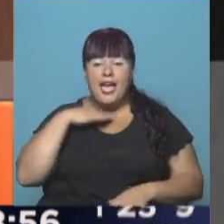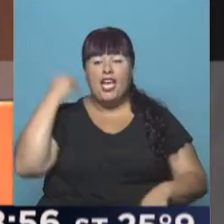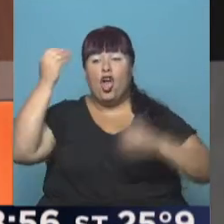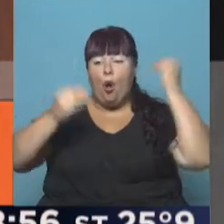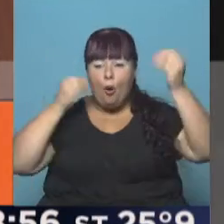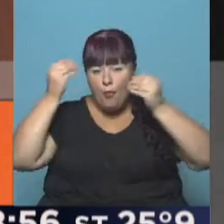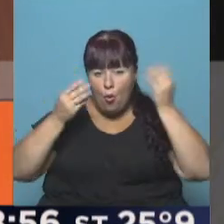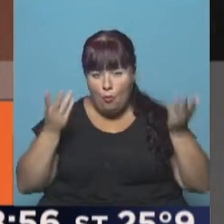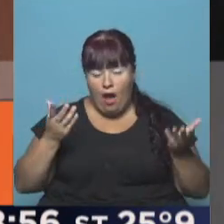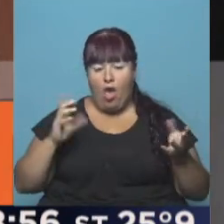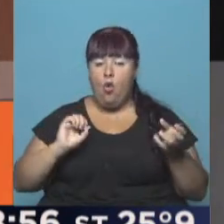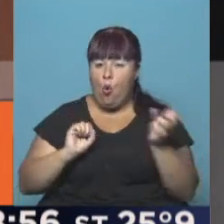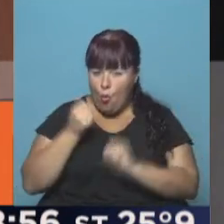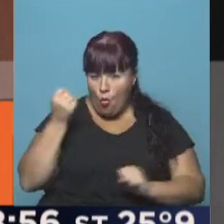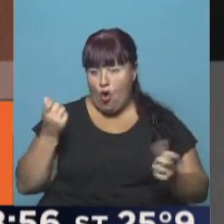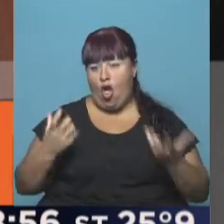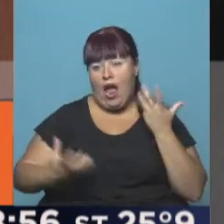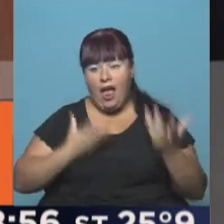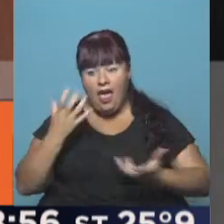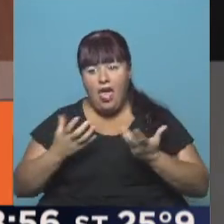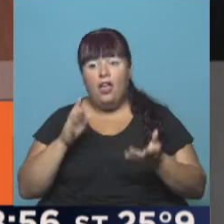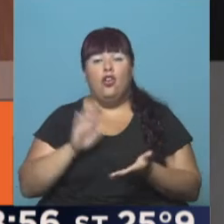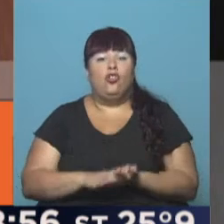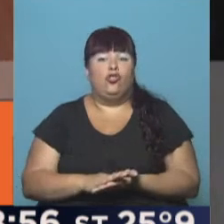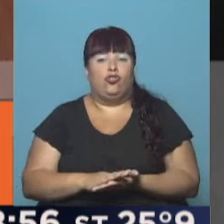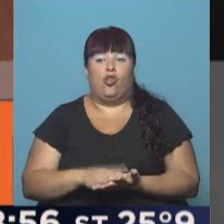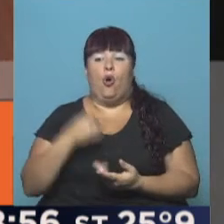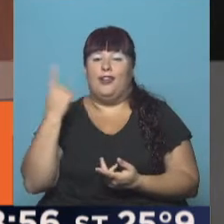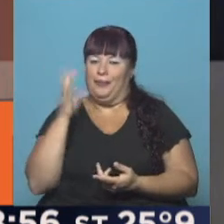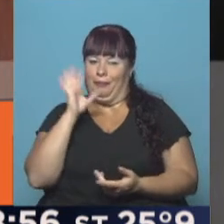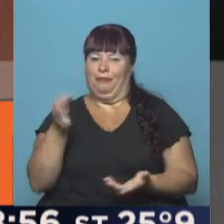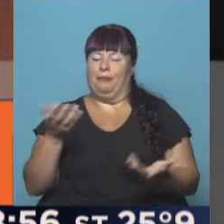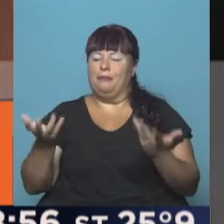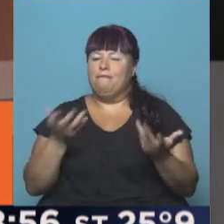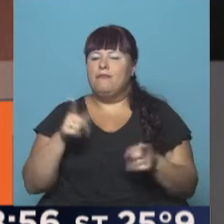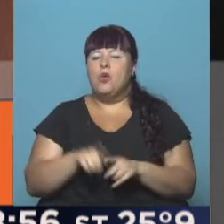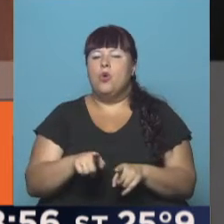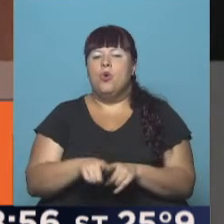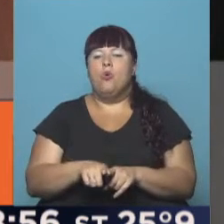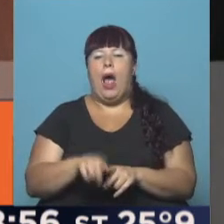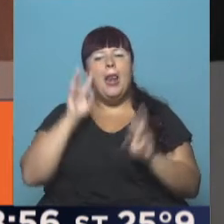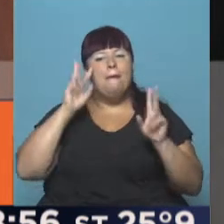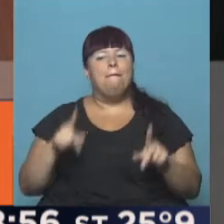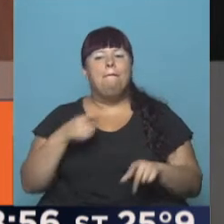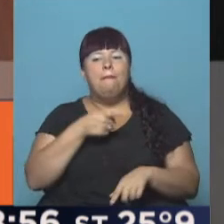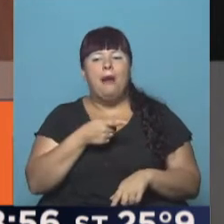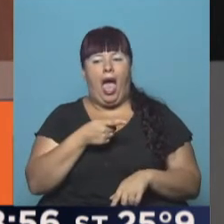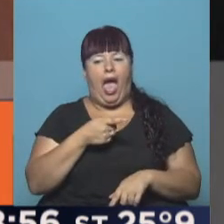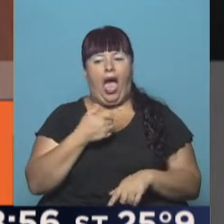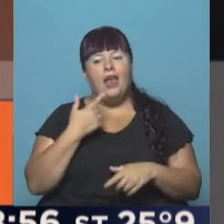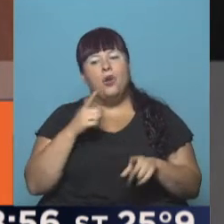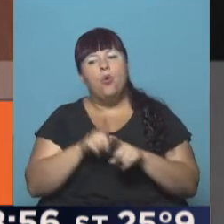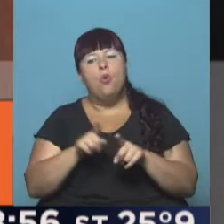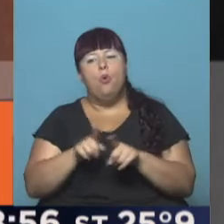preocupación, irritación ante lo que se percibe como políticas que pudieran